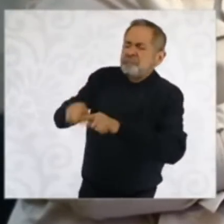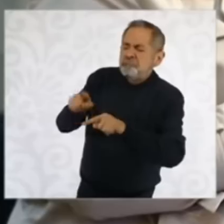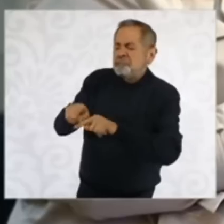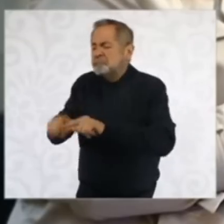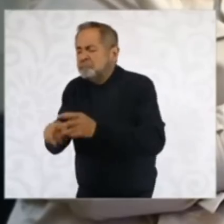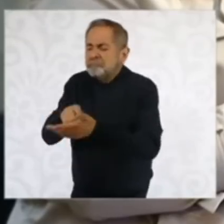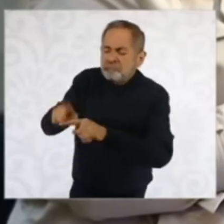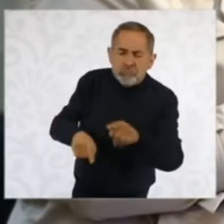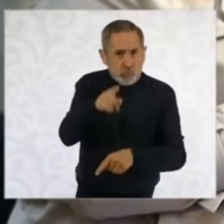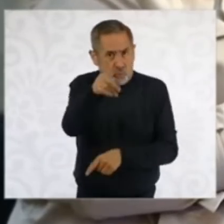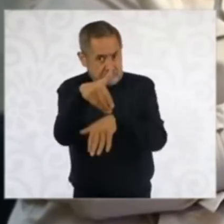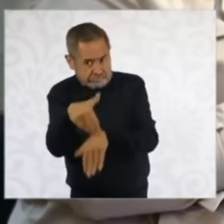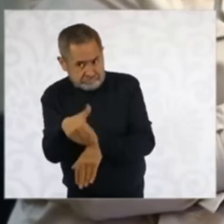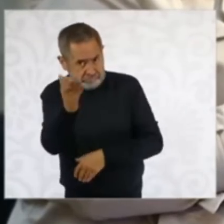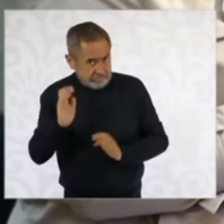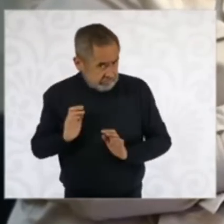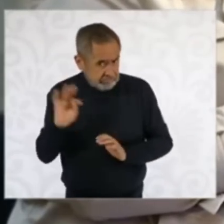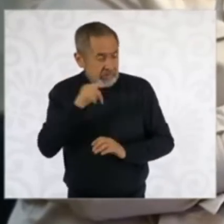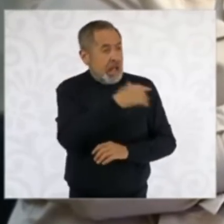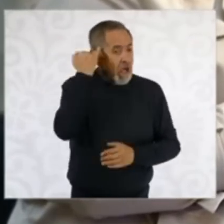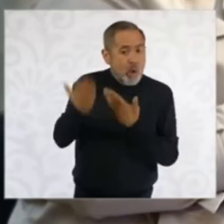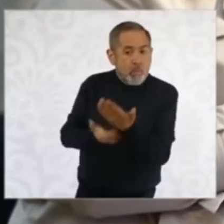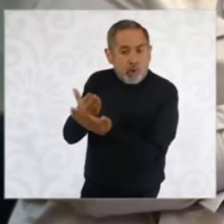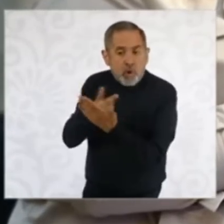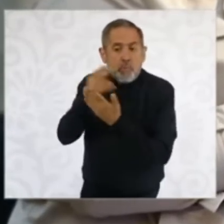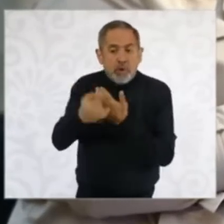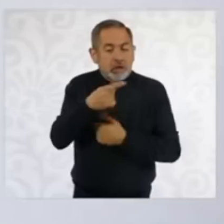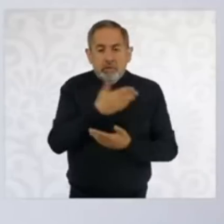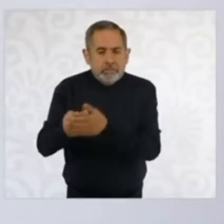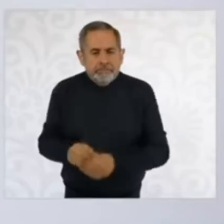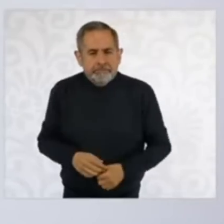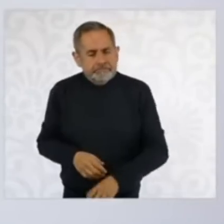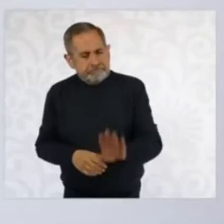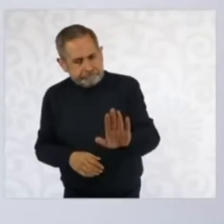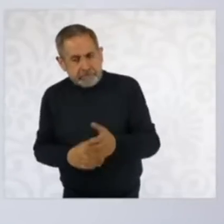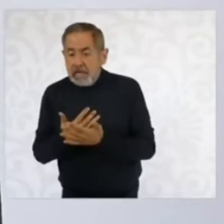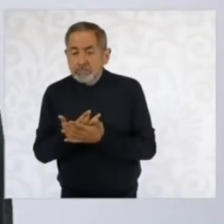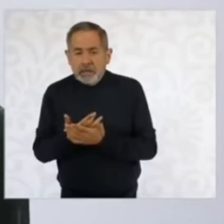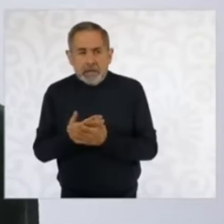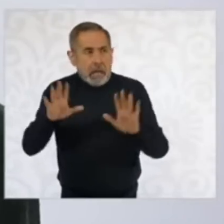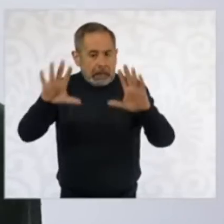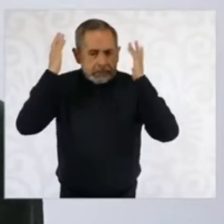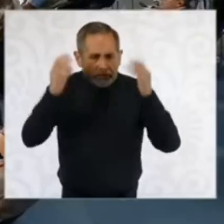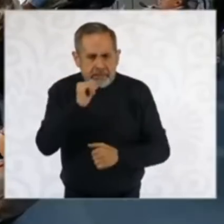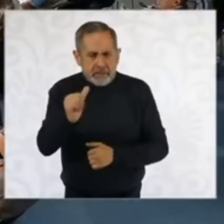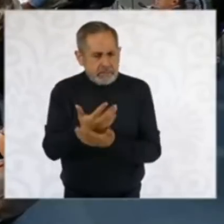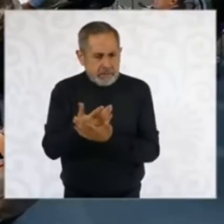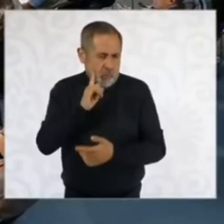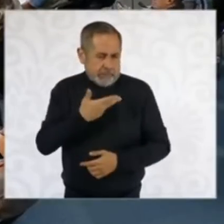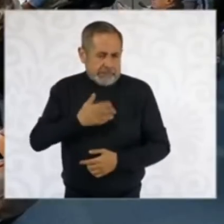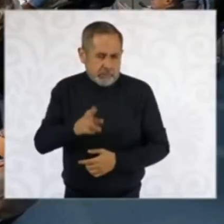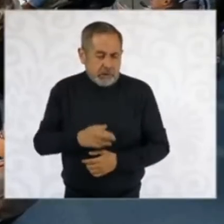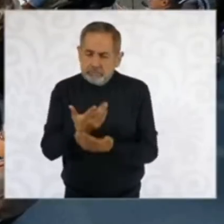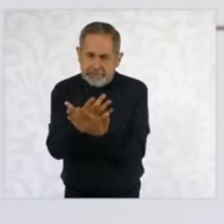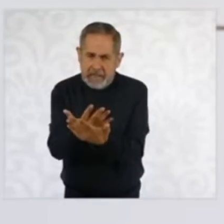va a acatar esta resolución que propone el proyecto del ministro? Vamos a esperarnos, no comamos ansias. Vamos a esperar a ver